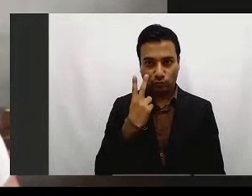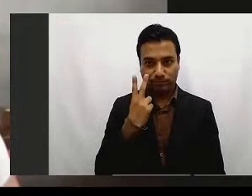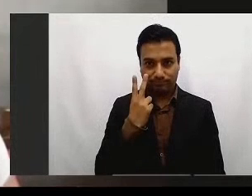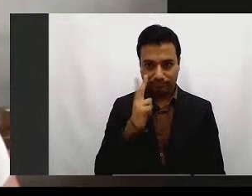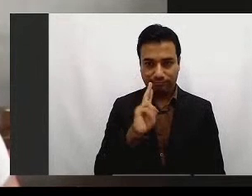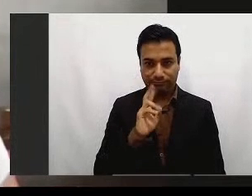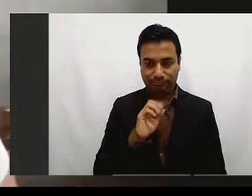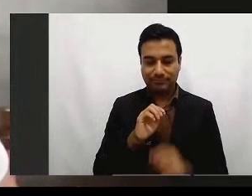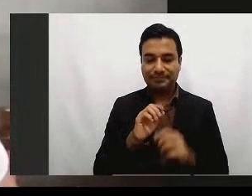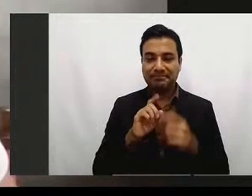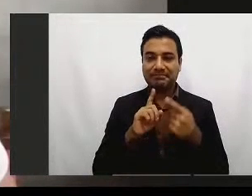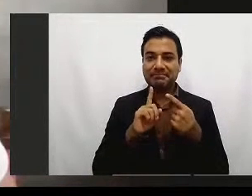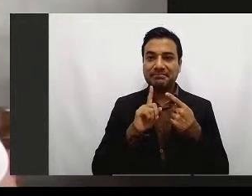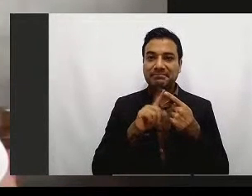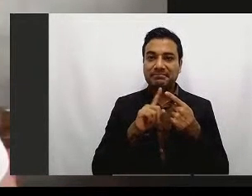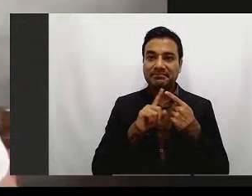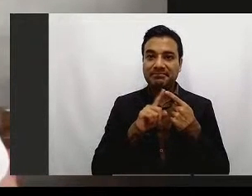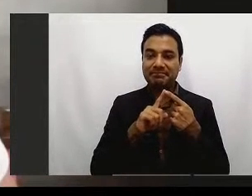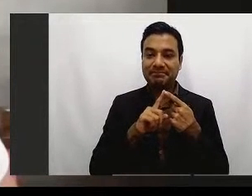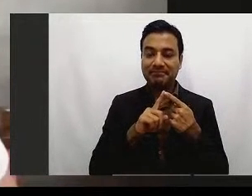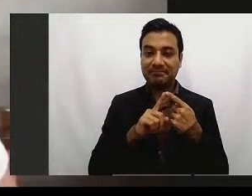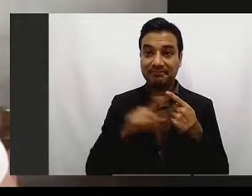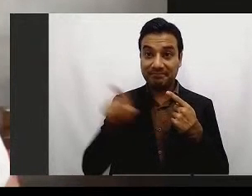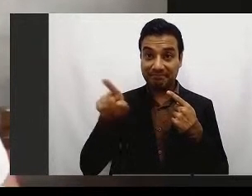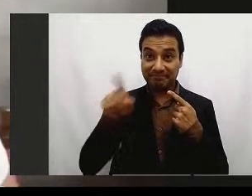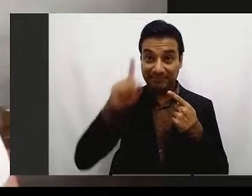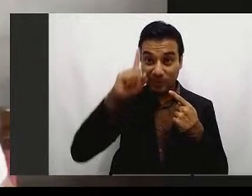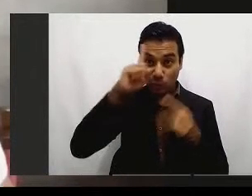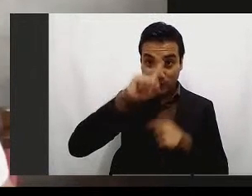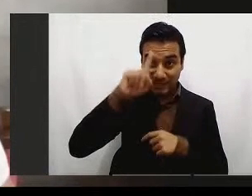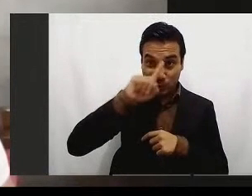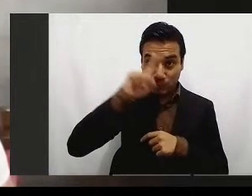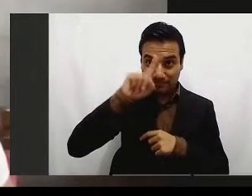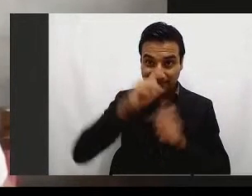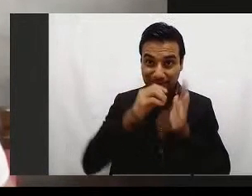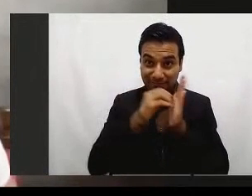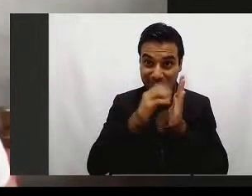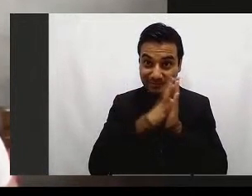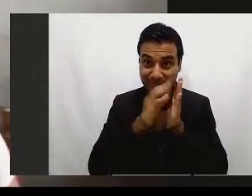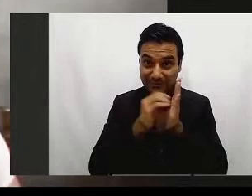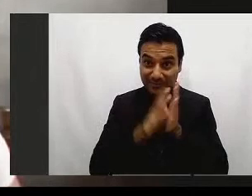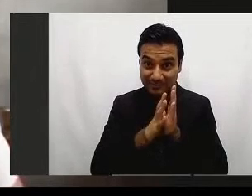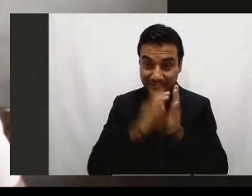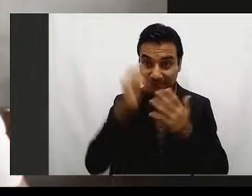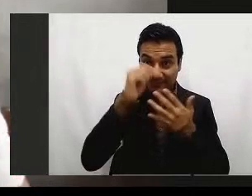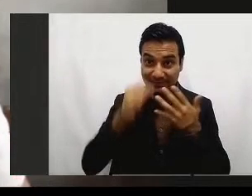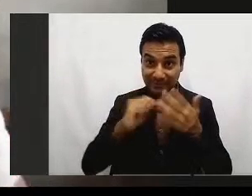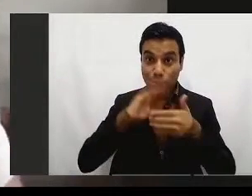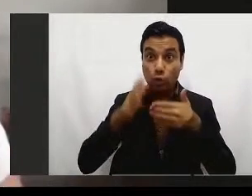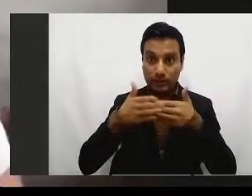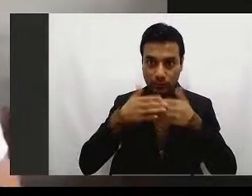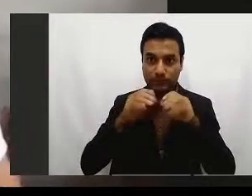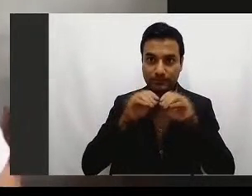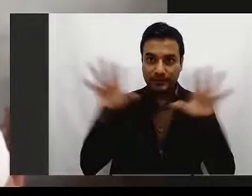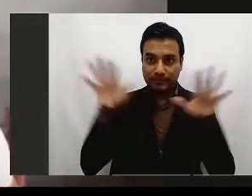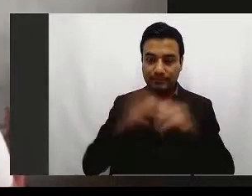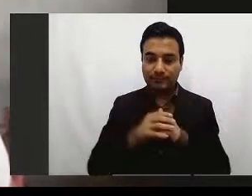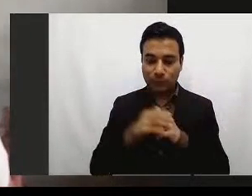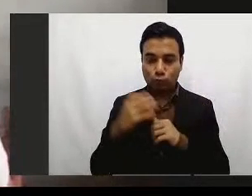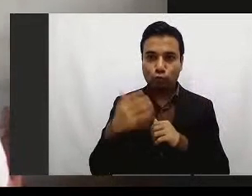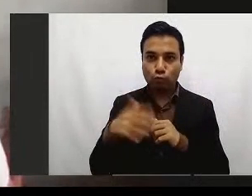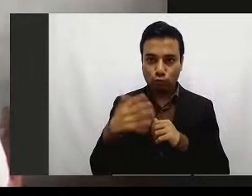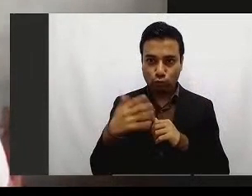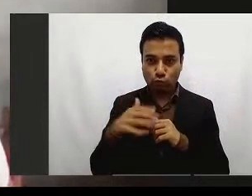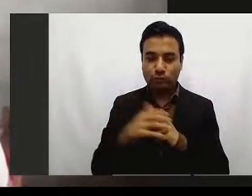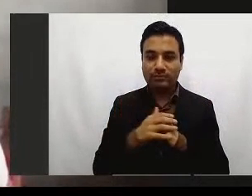me emociona ver cómo estas recomendaciones o este reporte de recomendaciones que se hará público próximamente sigue una, o sea, tiene